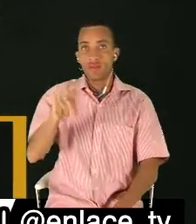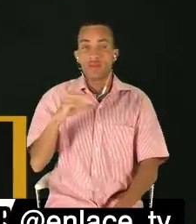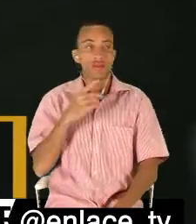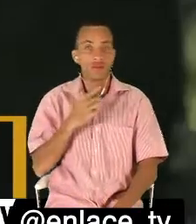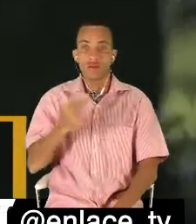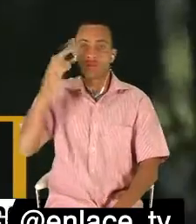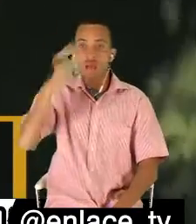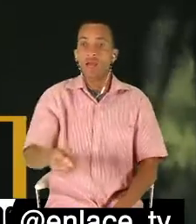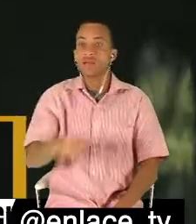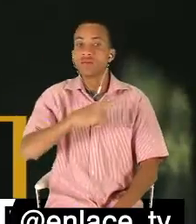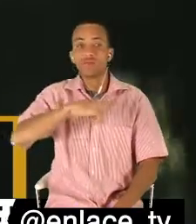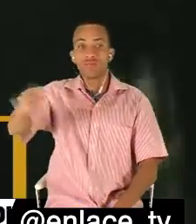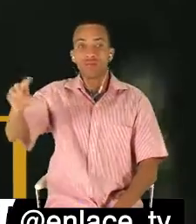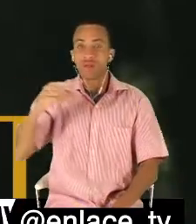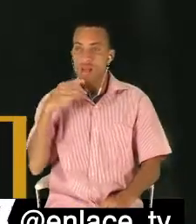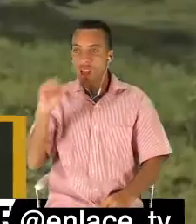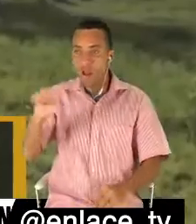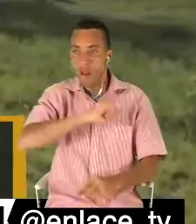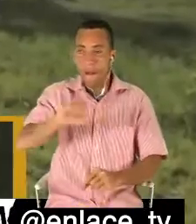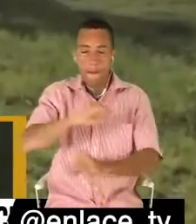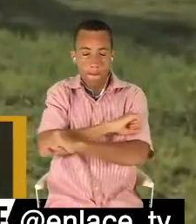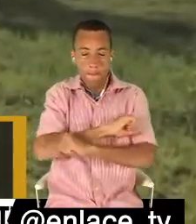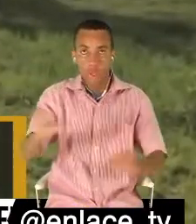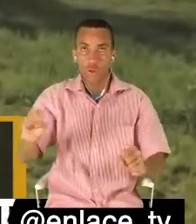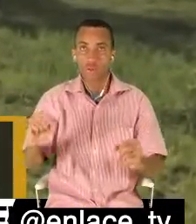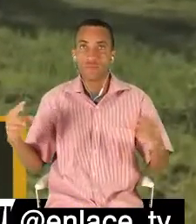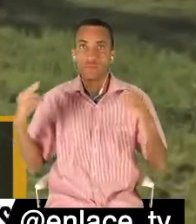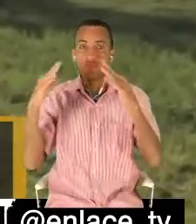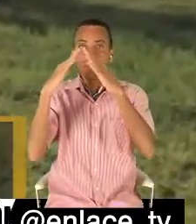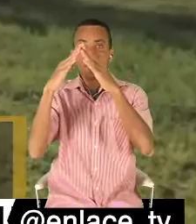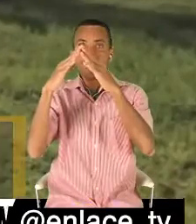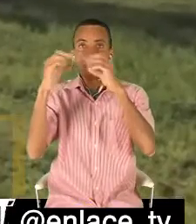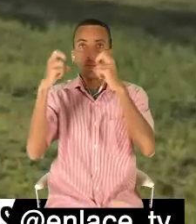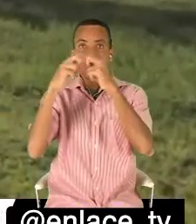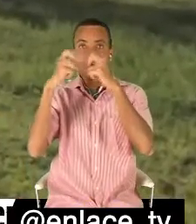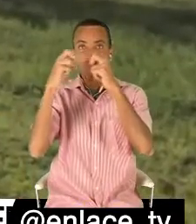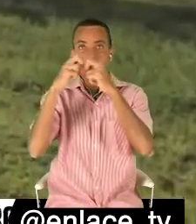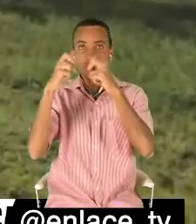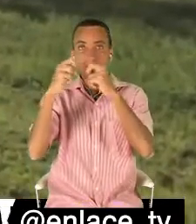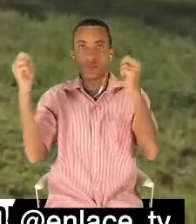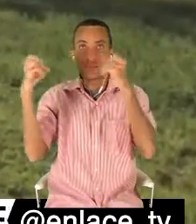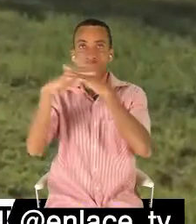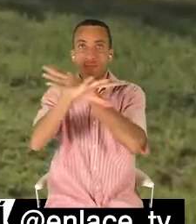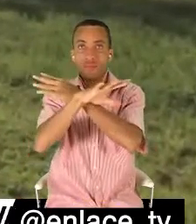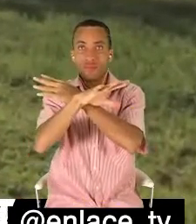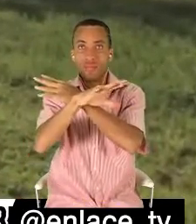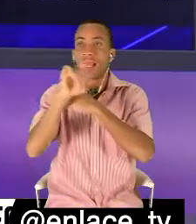con explosivos contra la planta de energía eléctrica Doña Teresa, ubicada en Segovia.